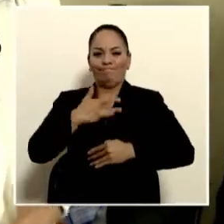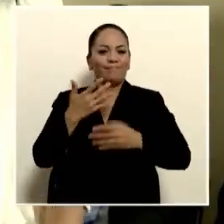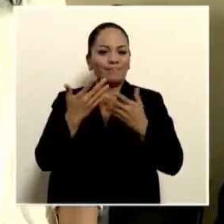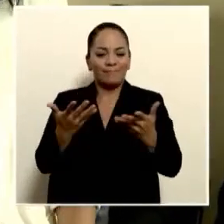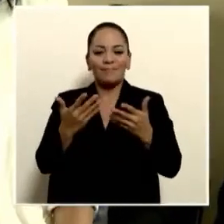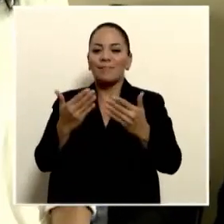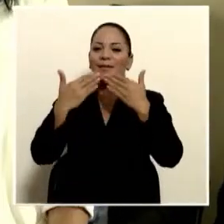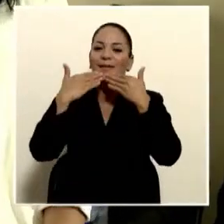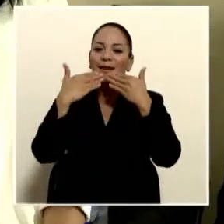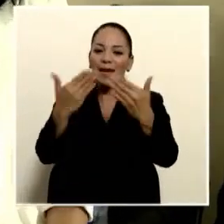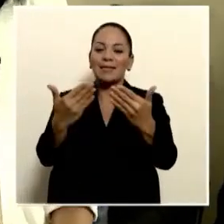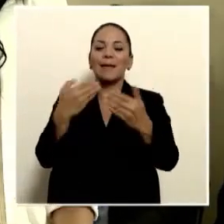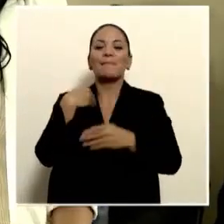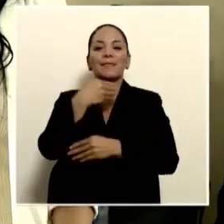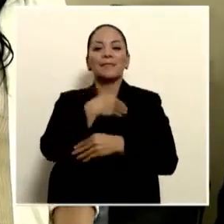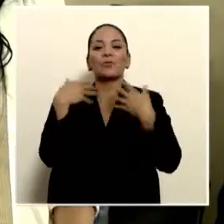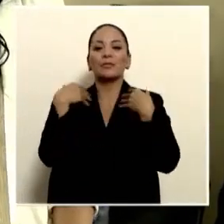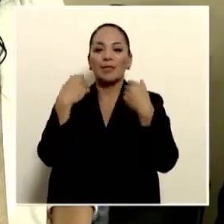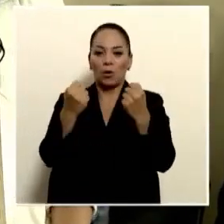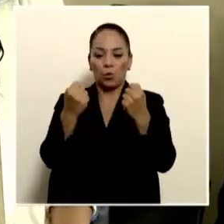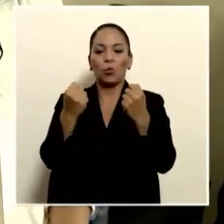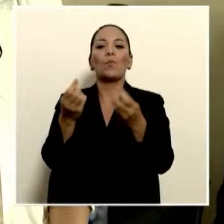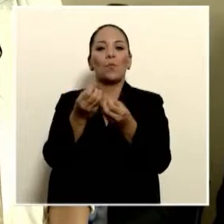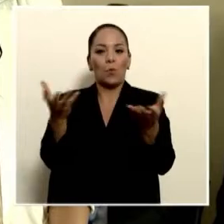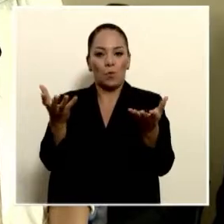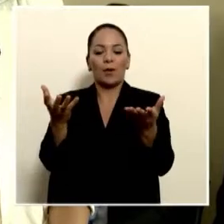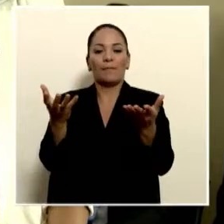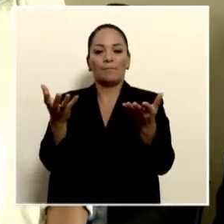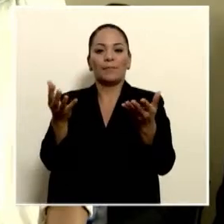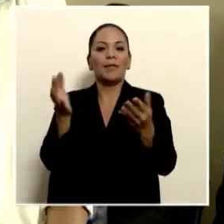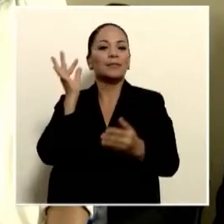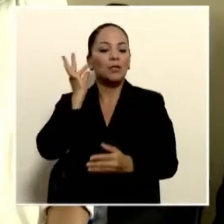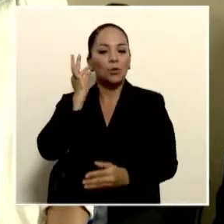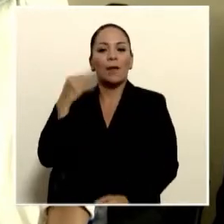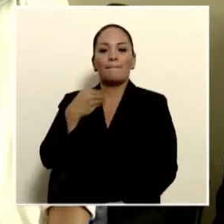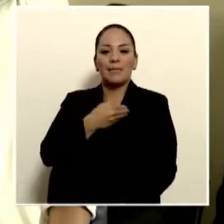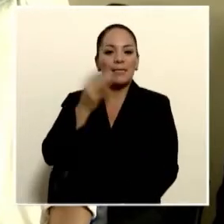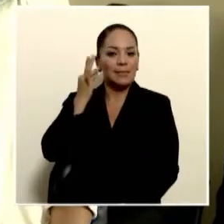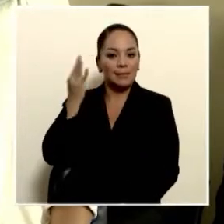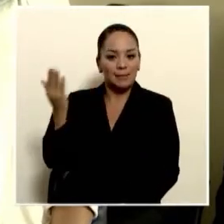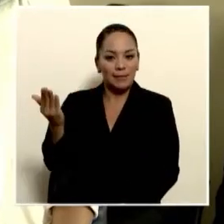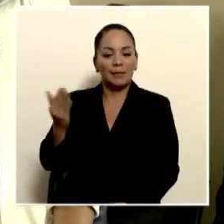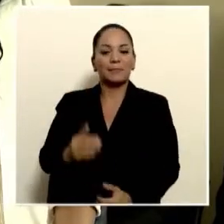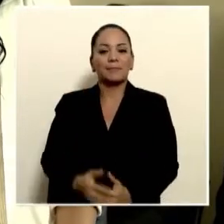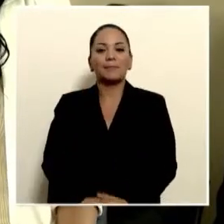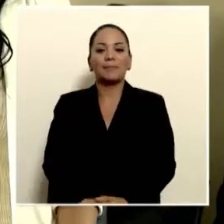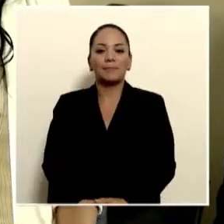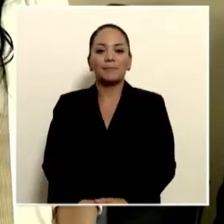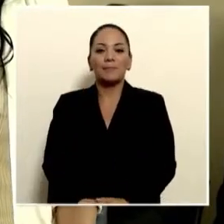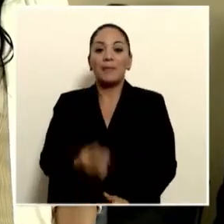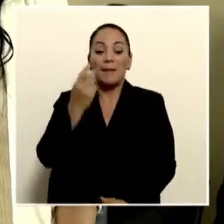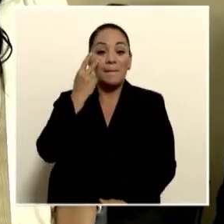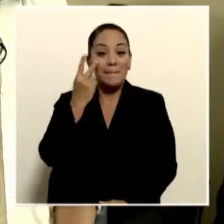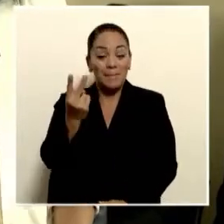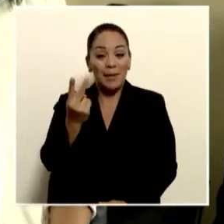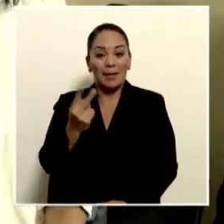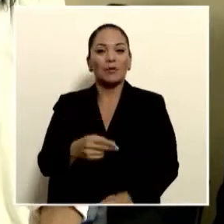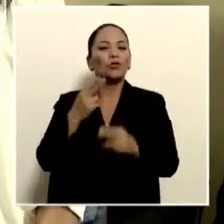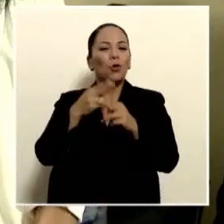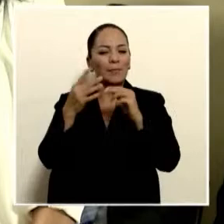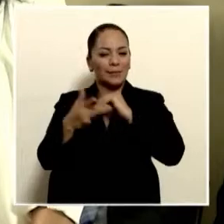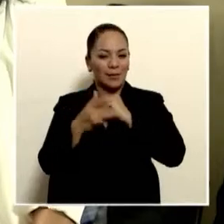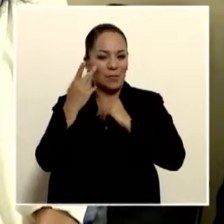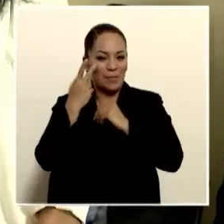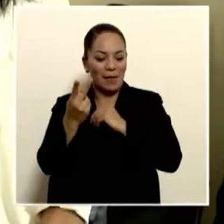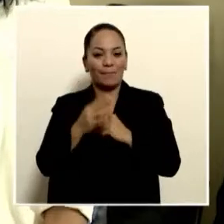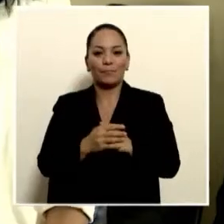y agradecerle al Ministerio de Salud Pública y a la señora ministra. Vean los nombres